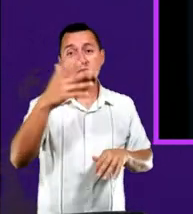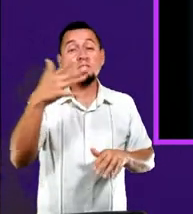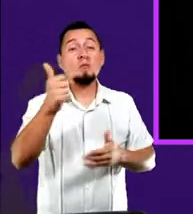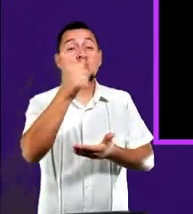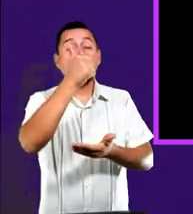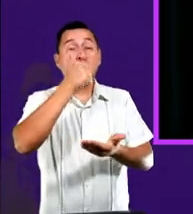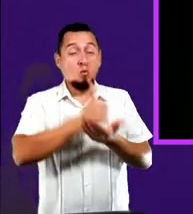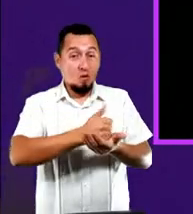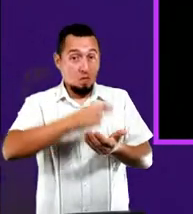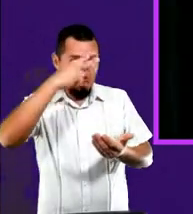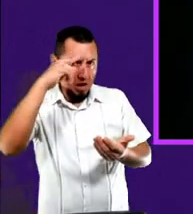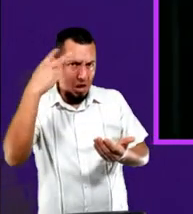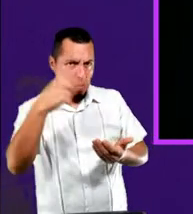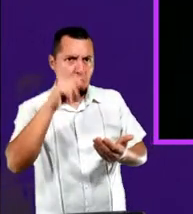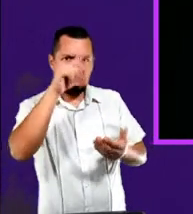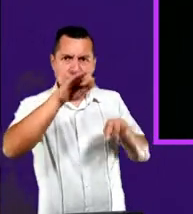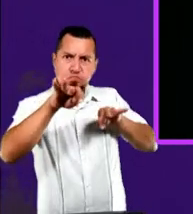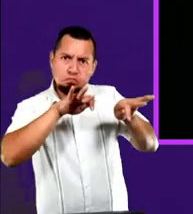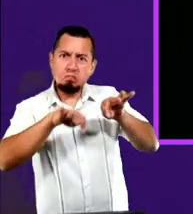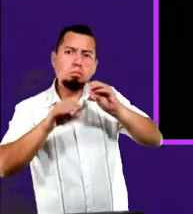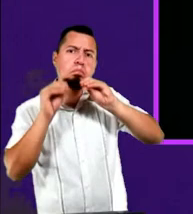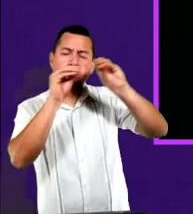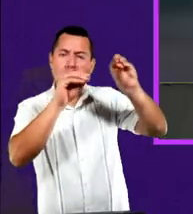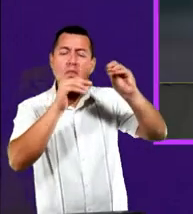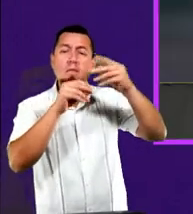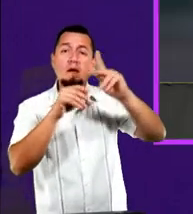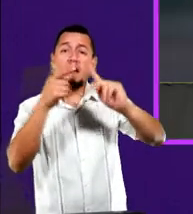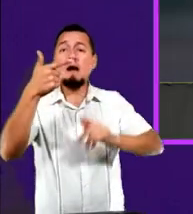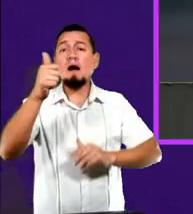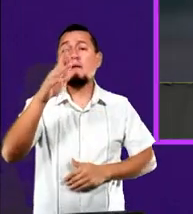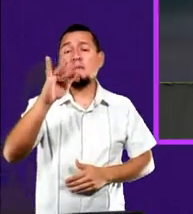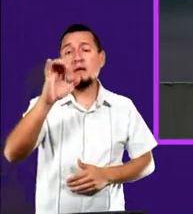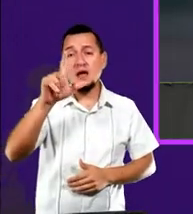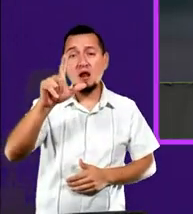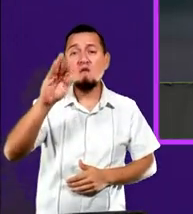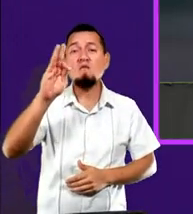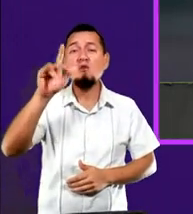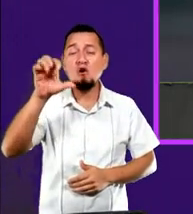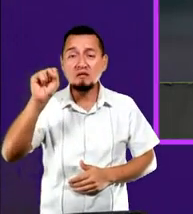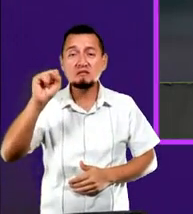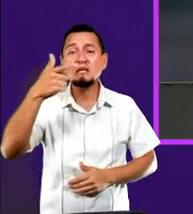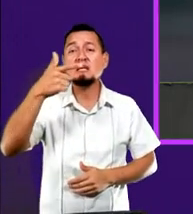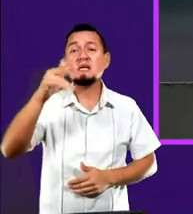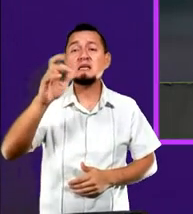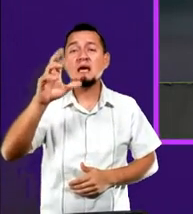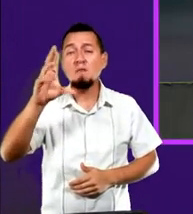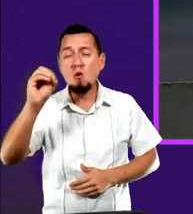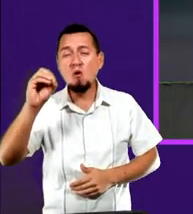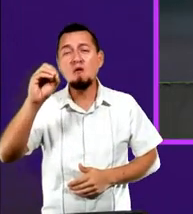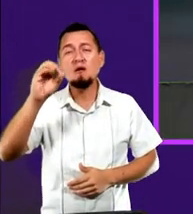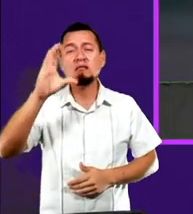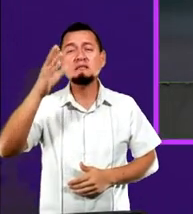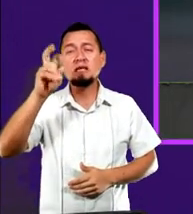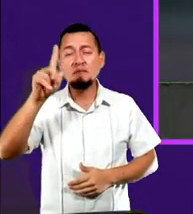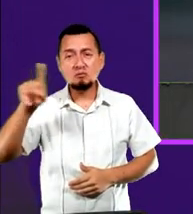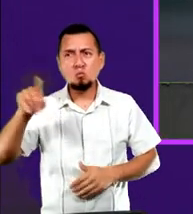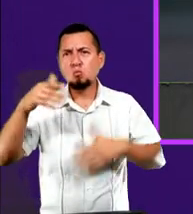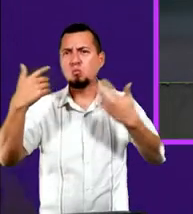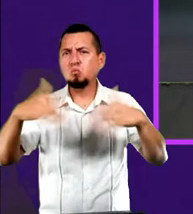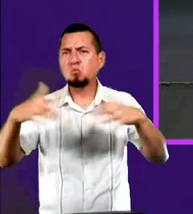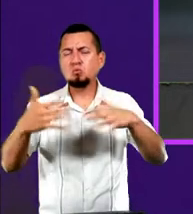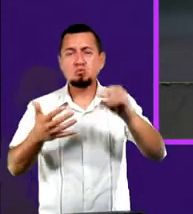Gabriel Flores y Guillermo Chávez Vega, estos en el tema del muralismo.